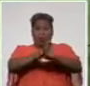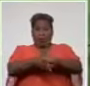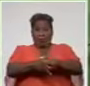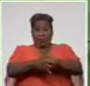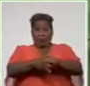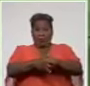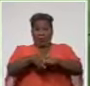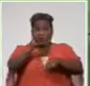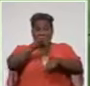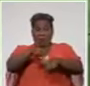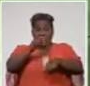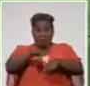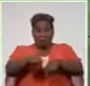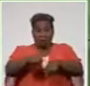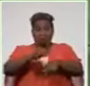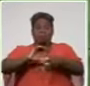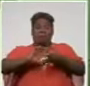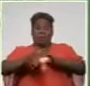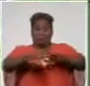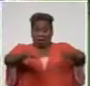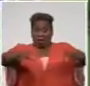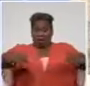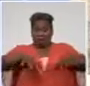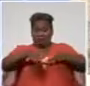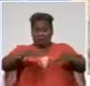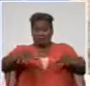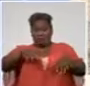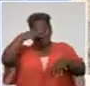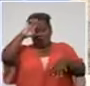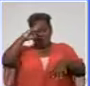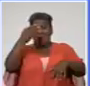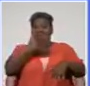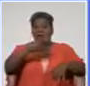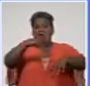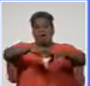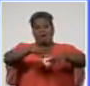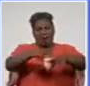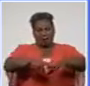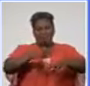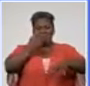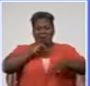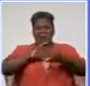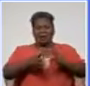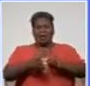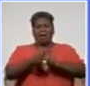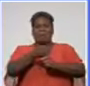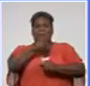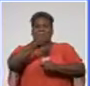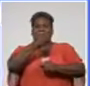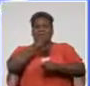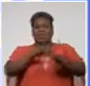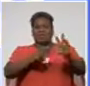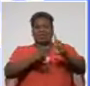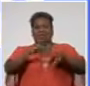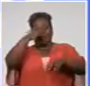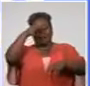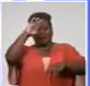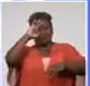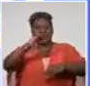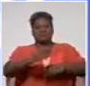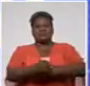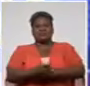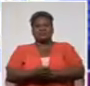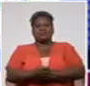el escenario más complejo de todo el país, La Habana. Abdiel Bermúdez, Sistema Informativo de la Televisión